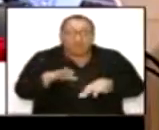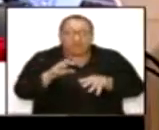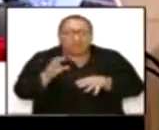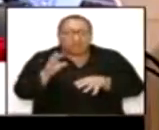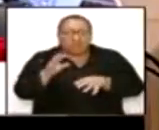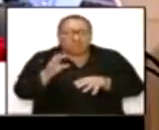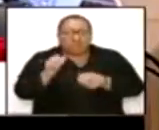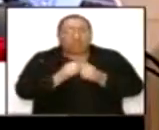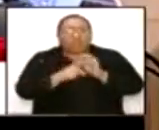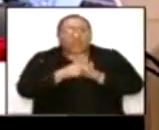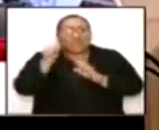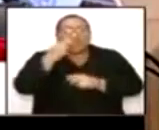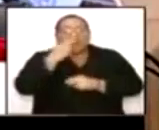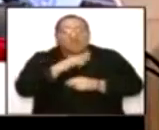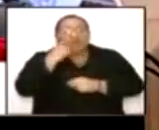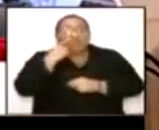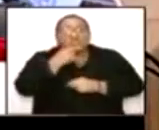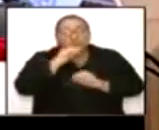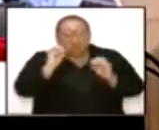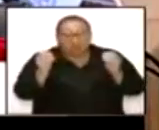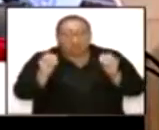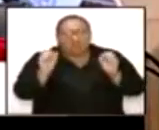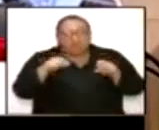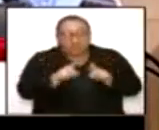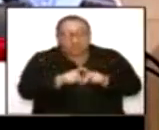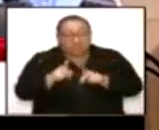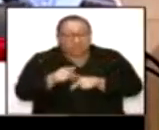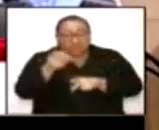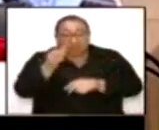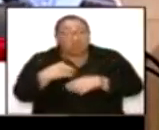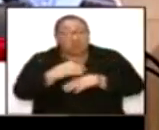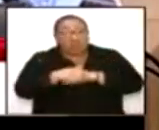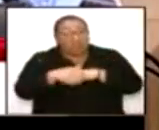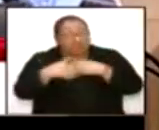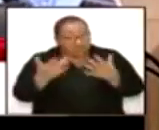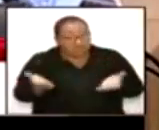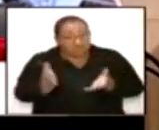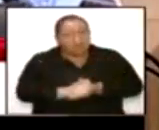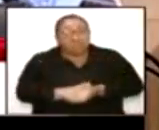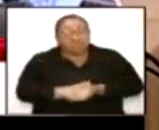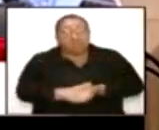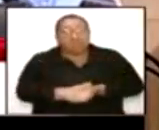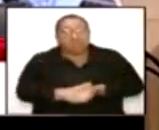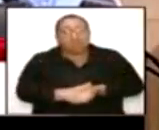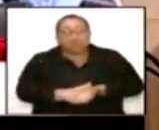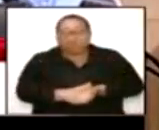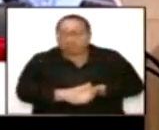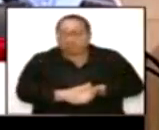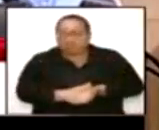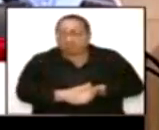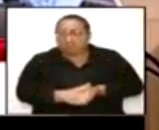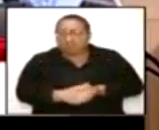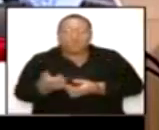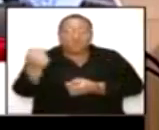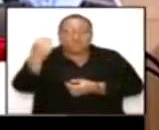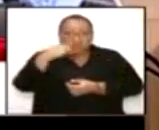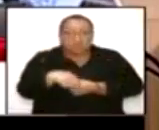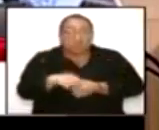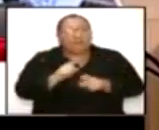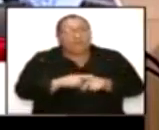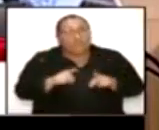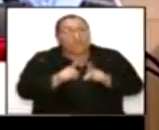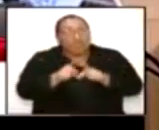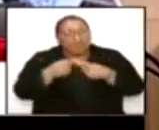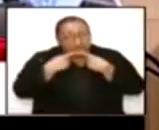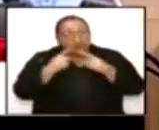además referida a los derechos de los niños y niñas adolescentes, en realidad felicitar la presencia aquí, pero también